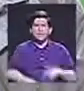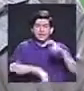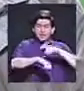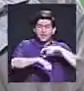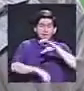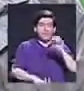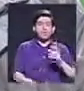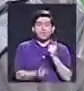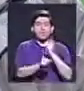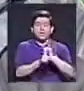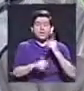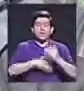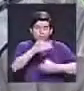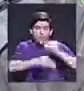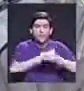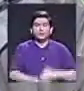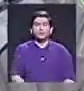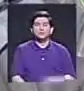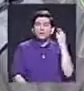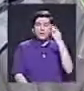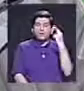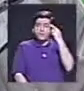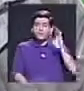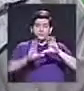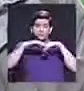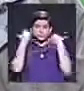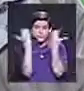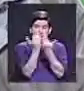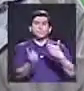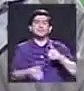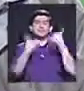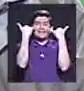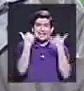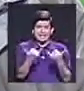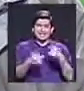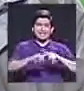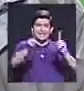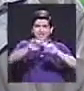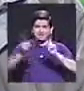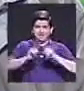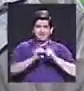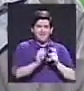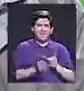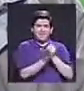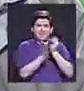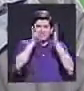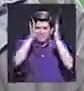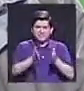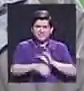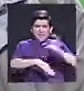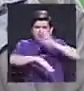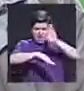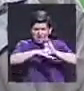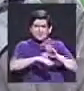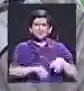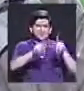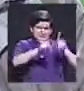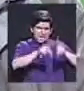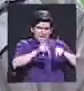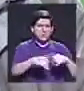y de manera oportuna, y para lo cual el Consejo dispone ya de una serie de investigadores y un conjunto de